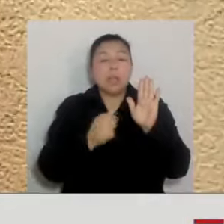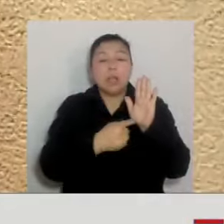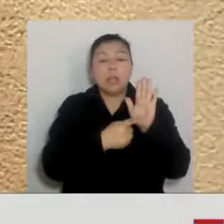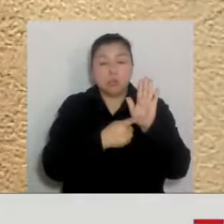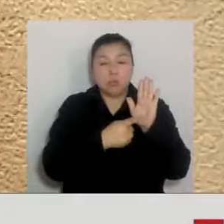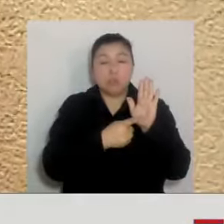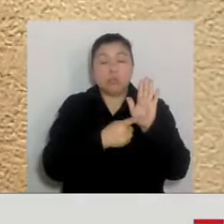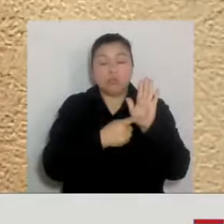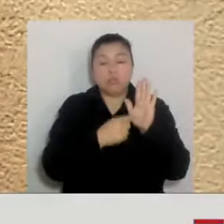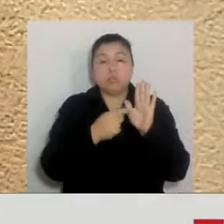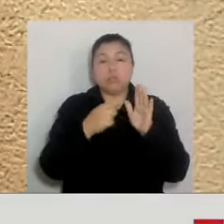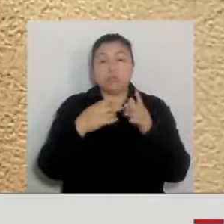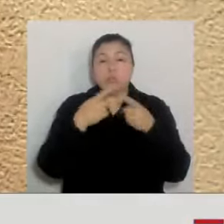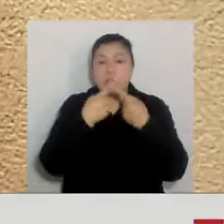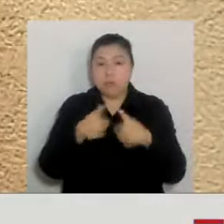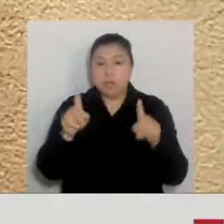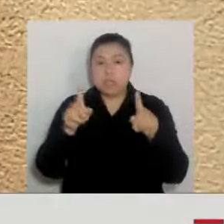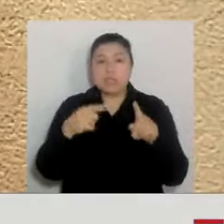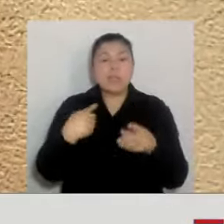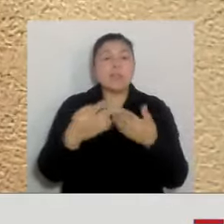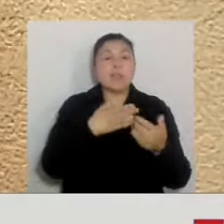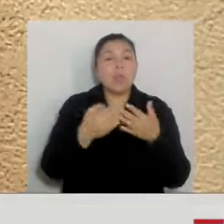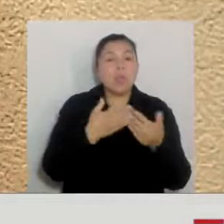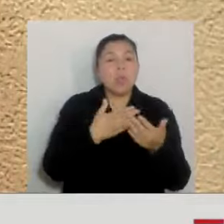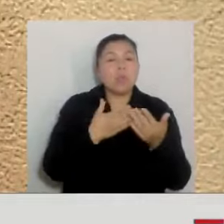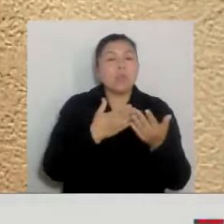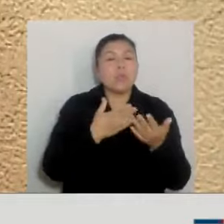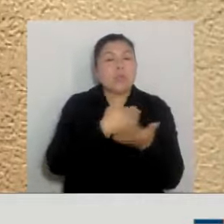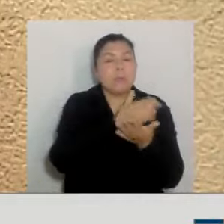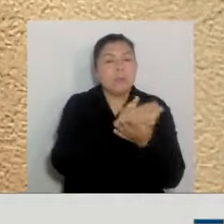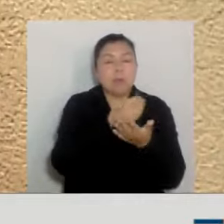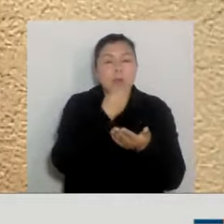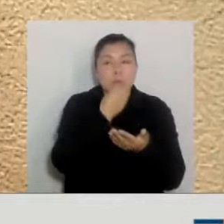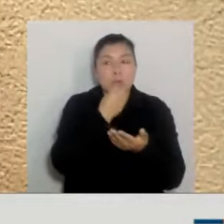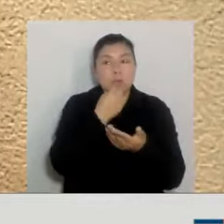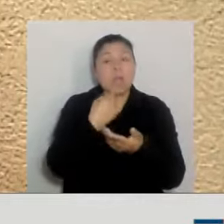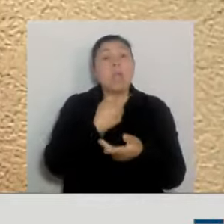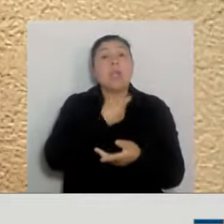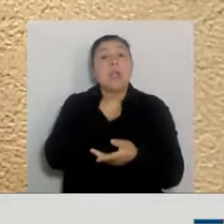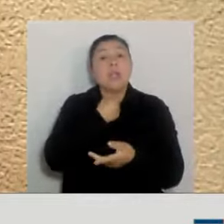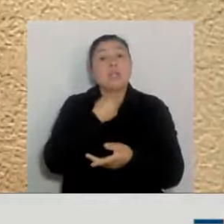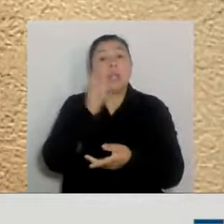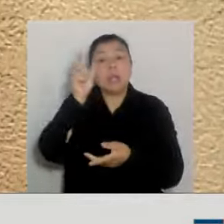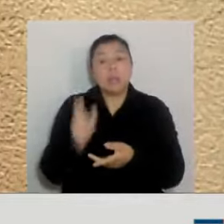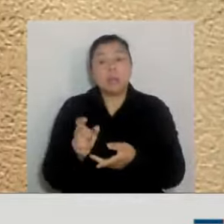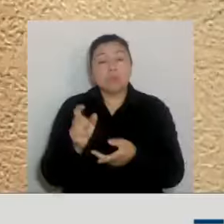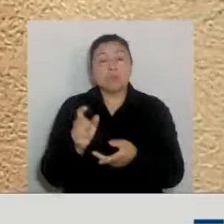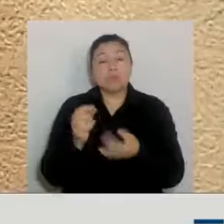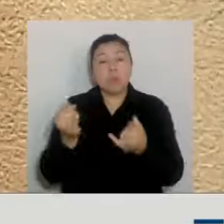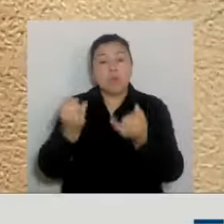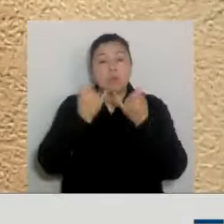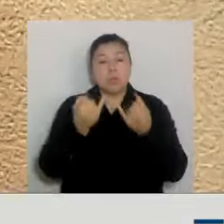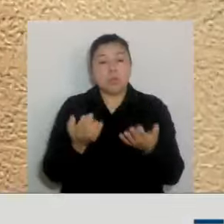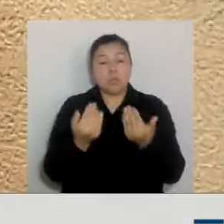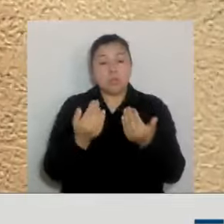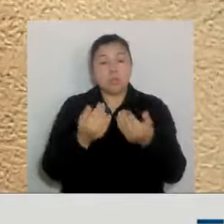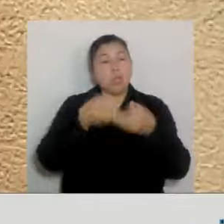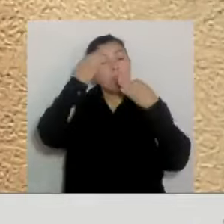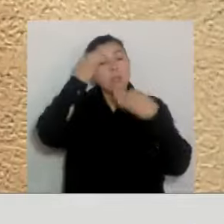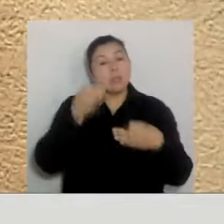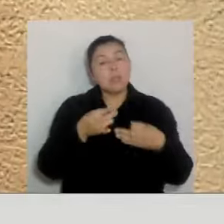de los alimentos así se garantiza que los consumidores tengan la información necesaria para tomar decisiones